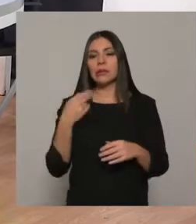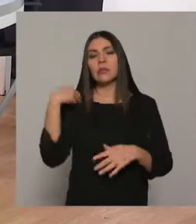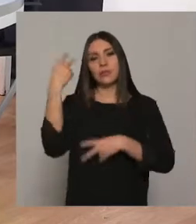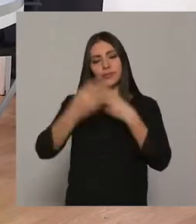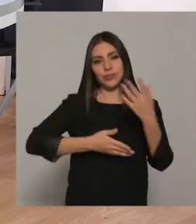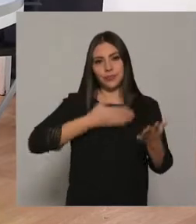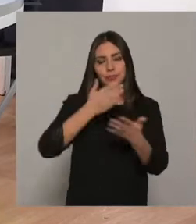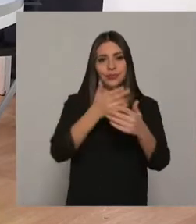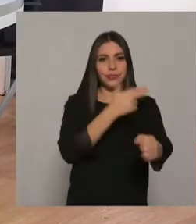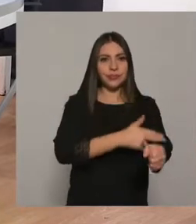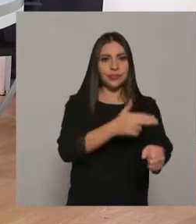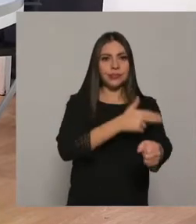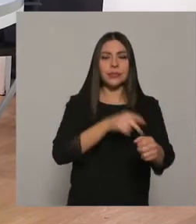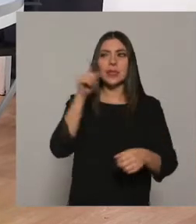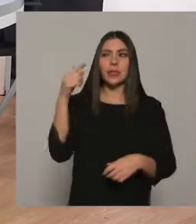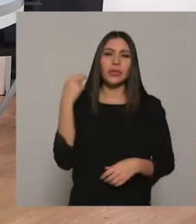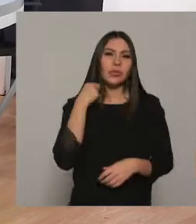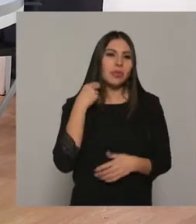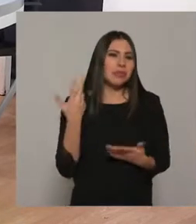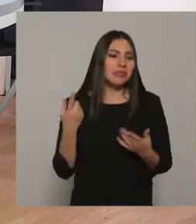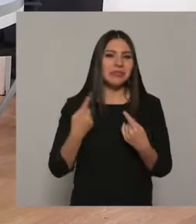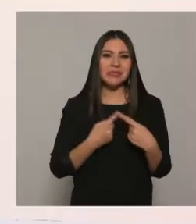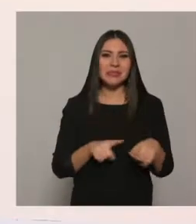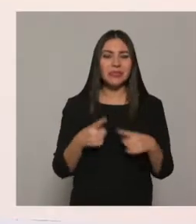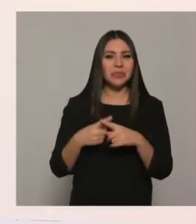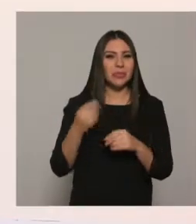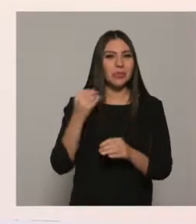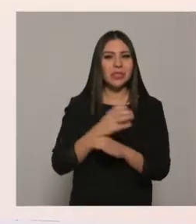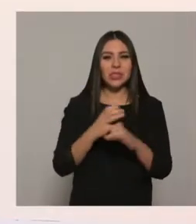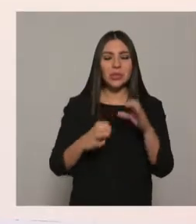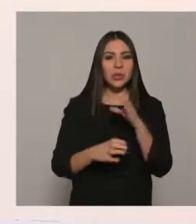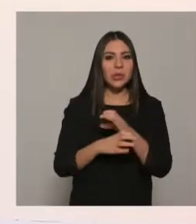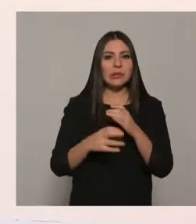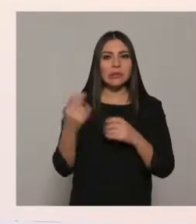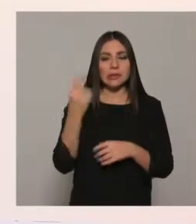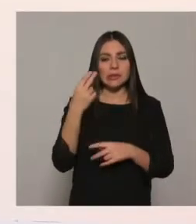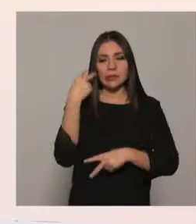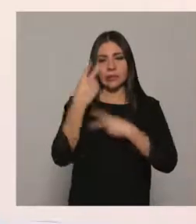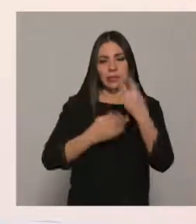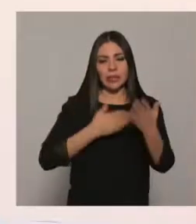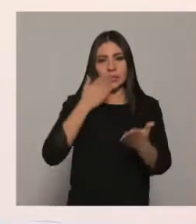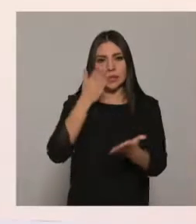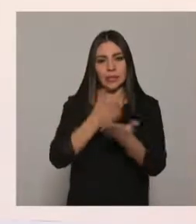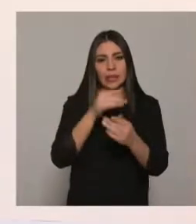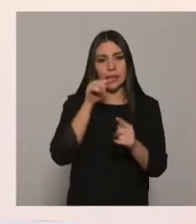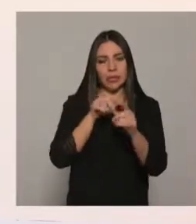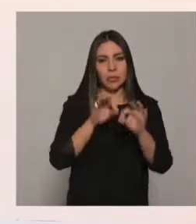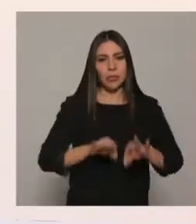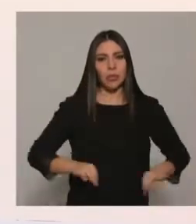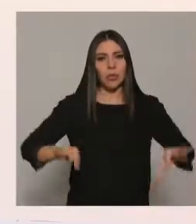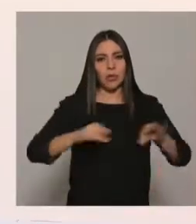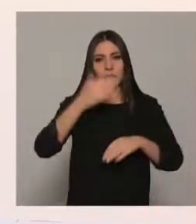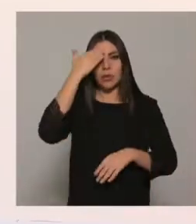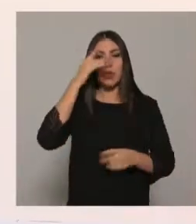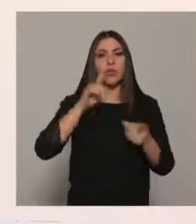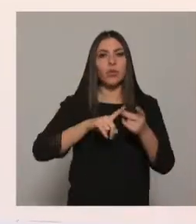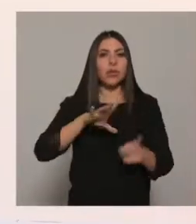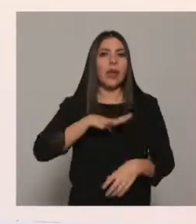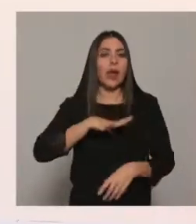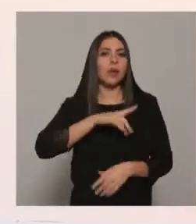también lo has mencionado, notario, en fin, son muchísimas las razones por las cuales es importante no perder el contacto con un